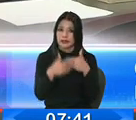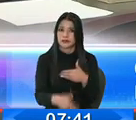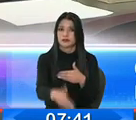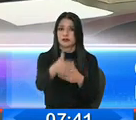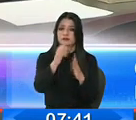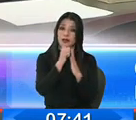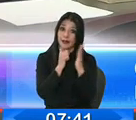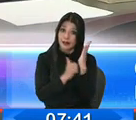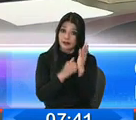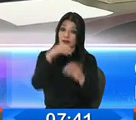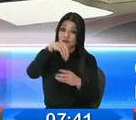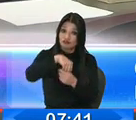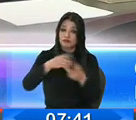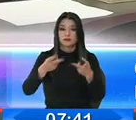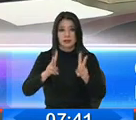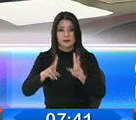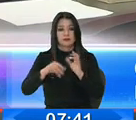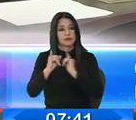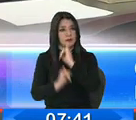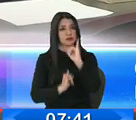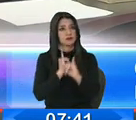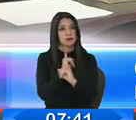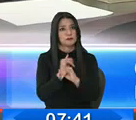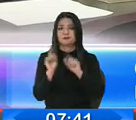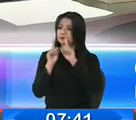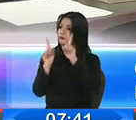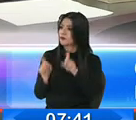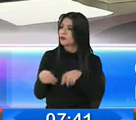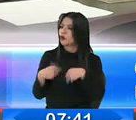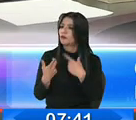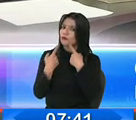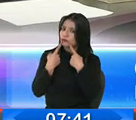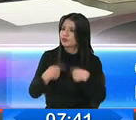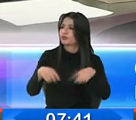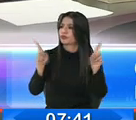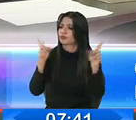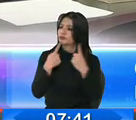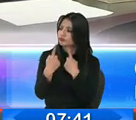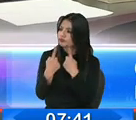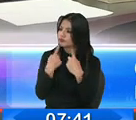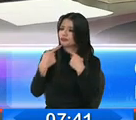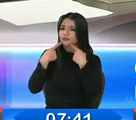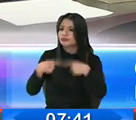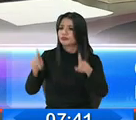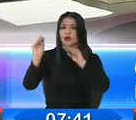en agenda interna como en agenda externa. ¿Cómo se piensa sociabilizar estos diálogos a fin